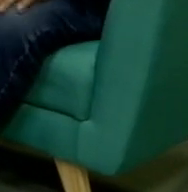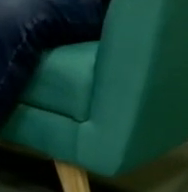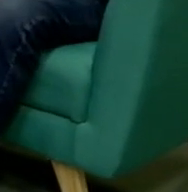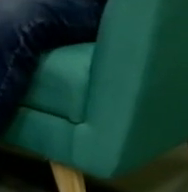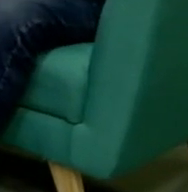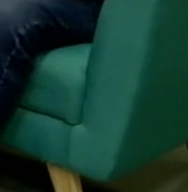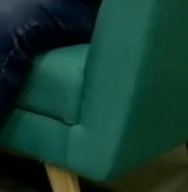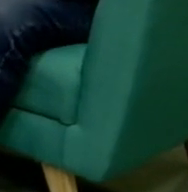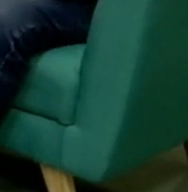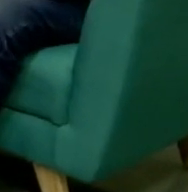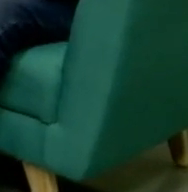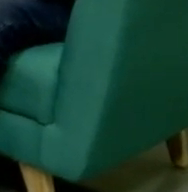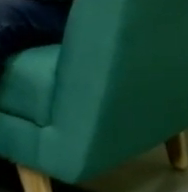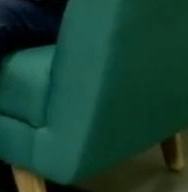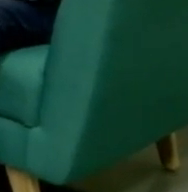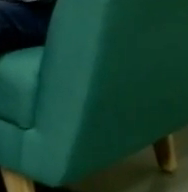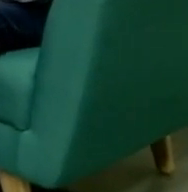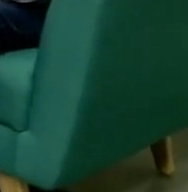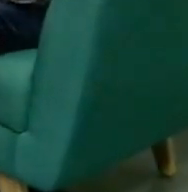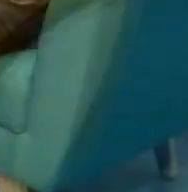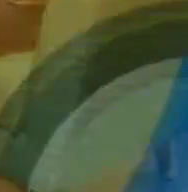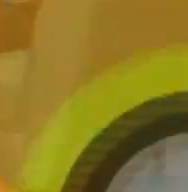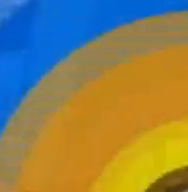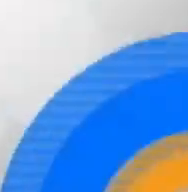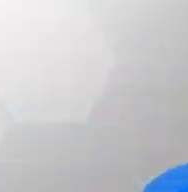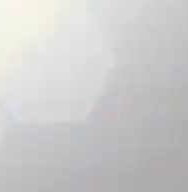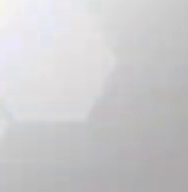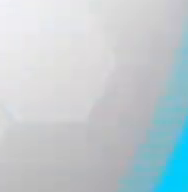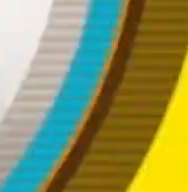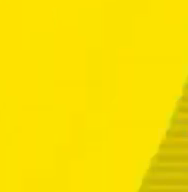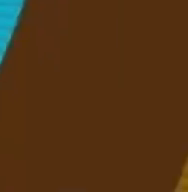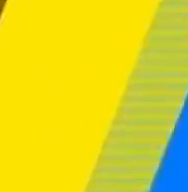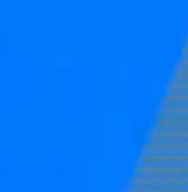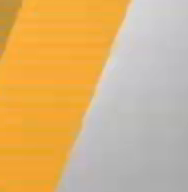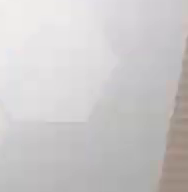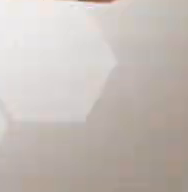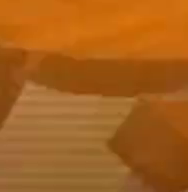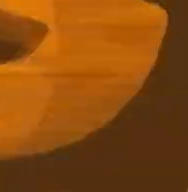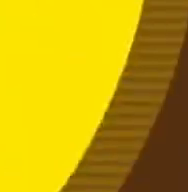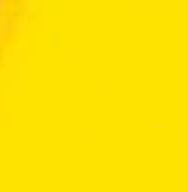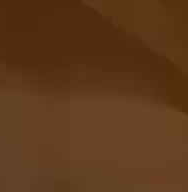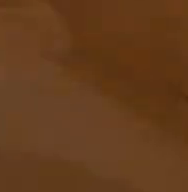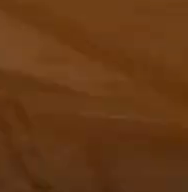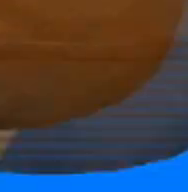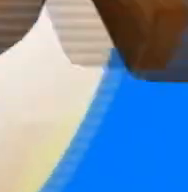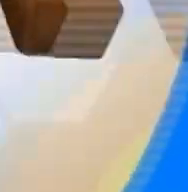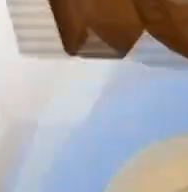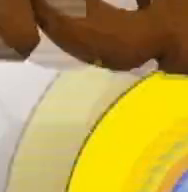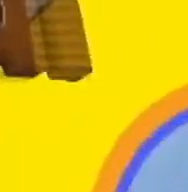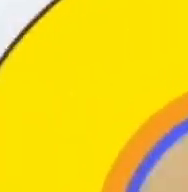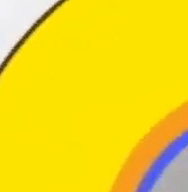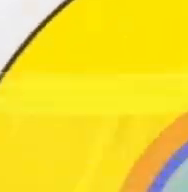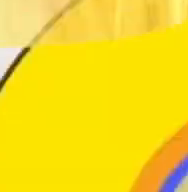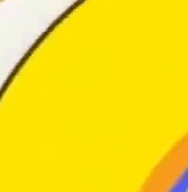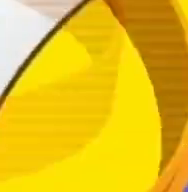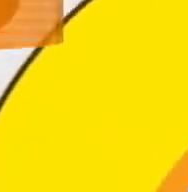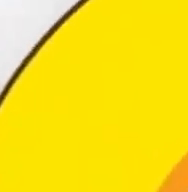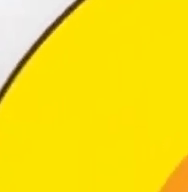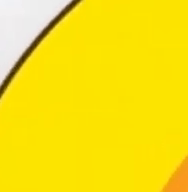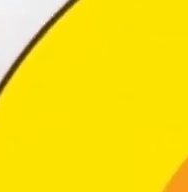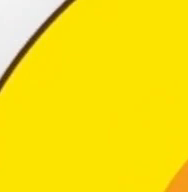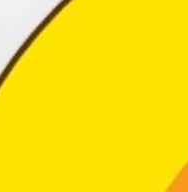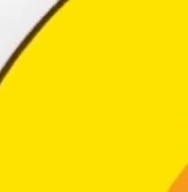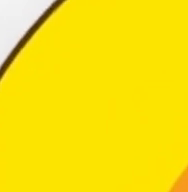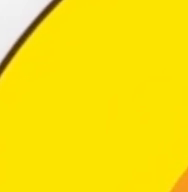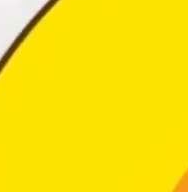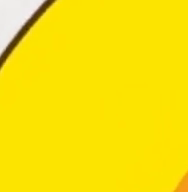espacio Café Nacional. Una voz que entona un canto libre y la esperanza tejiendo al futuro. Un pueblo en marcha pero